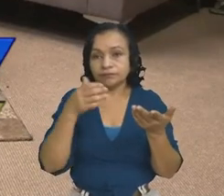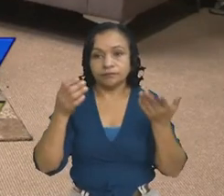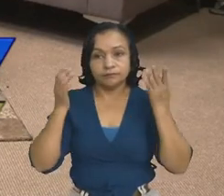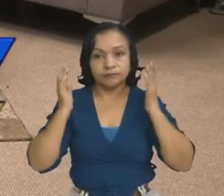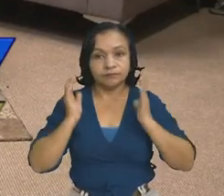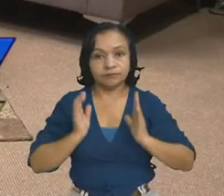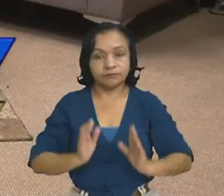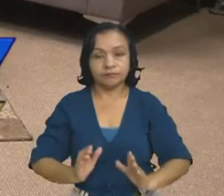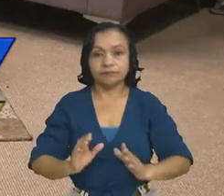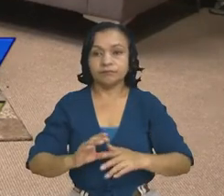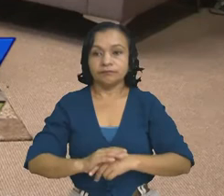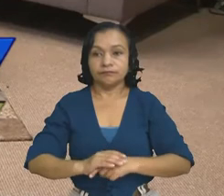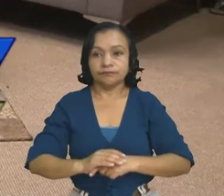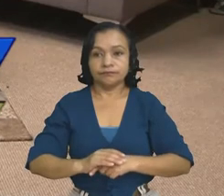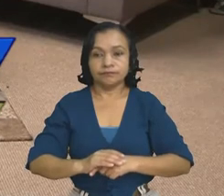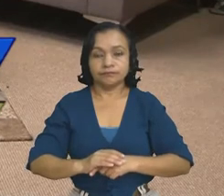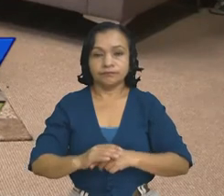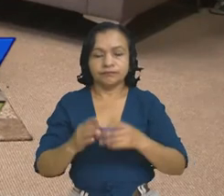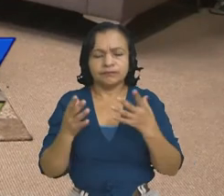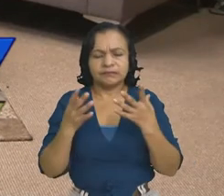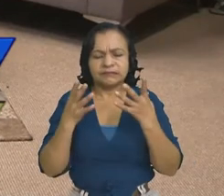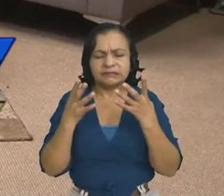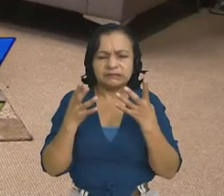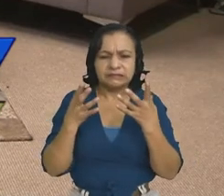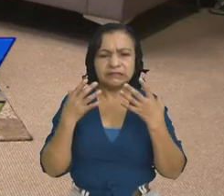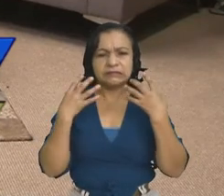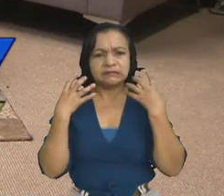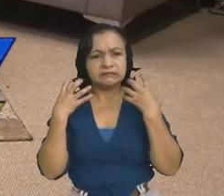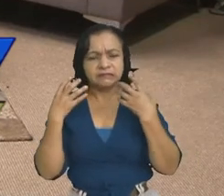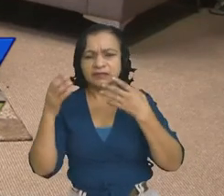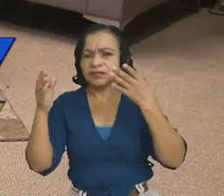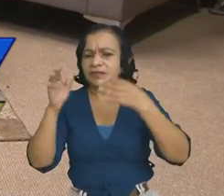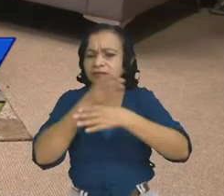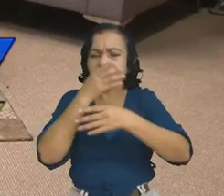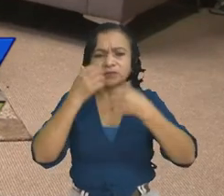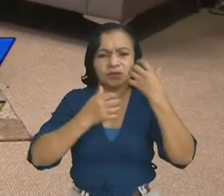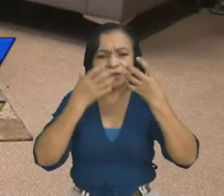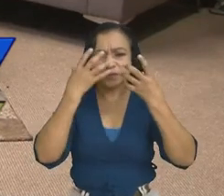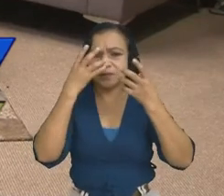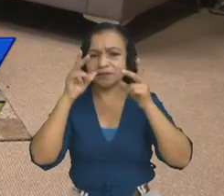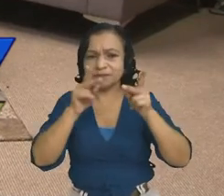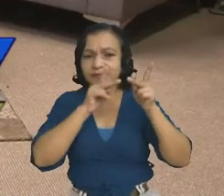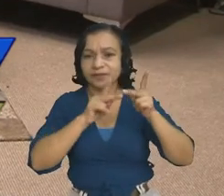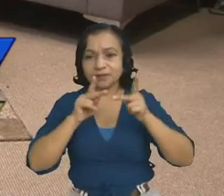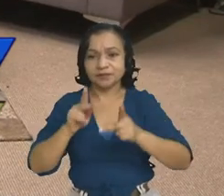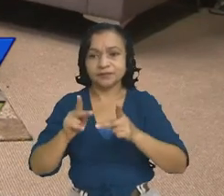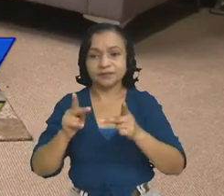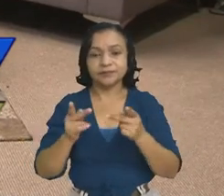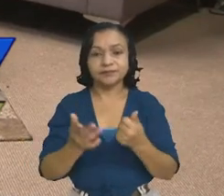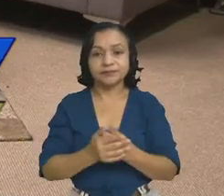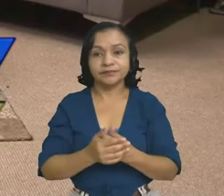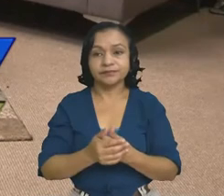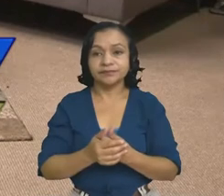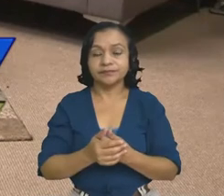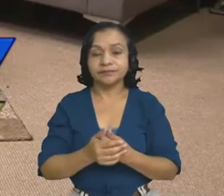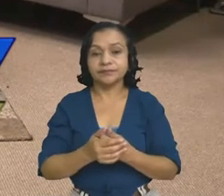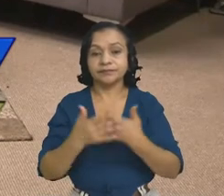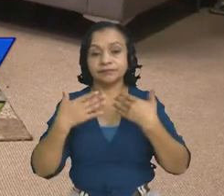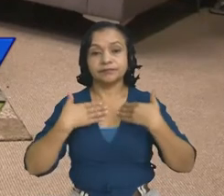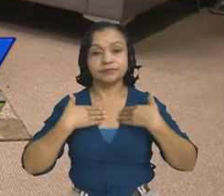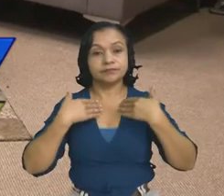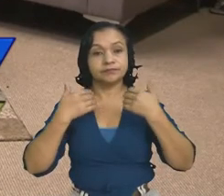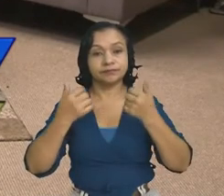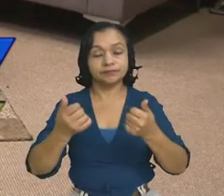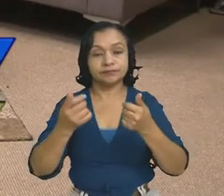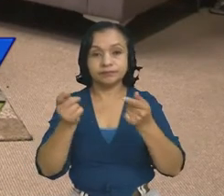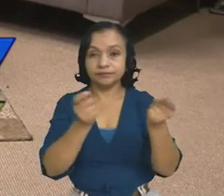lo decíamos, ¿no? Tensión, el ruido es irritable, te desestrés, te genera otros efectos a nivel de la salud y que